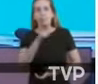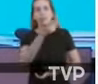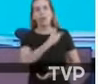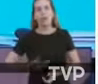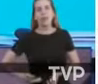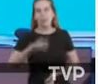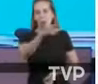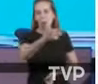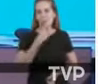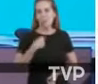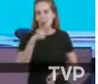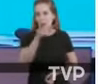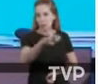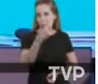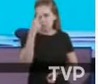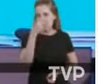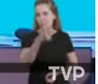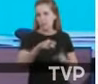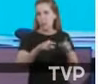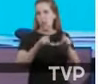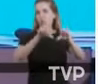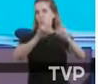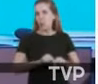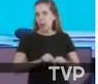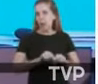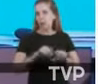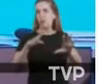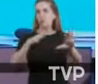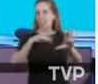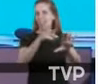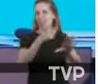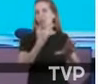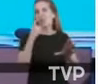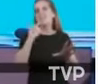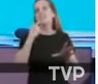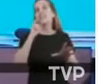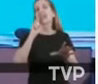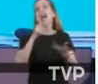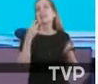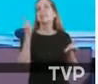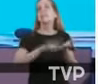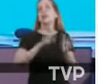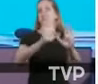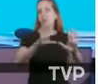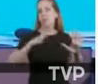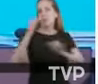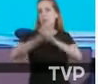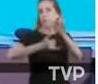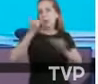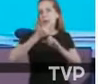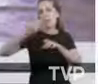Gobernador Gutiérrez, bueno, aguarda con los números, que no, ahí hay una cuestión con la parte fiscal que creo que no se llegó a ver bien, que es antes el